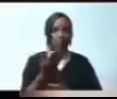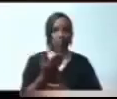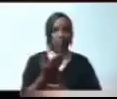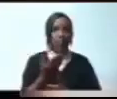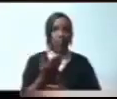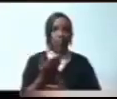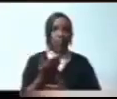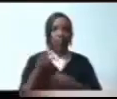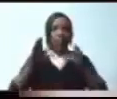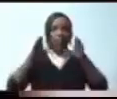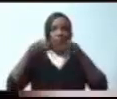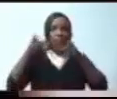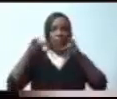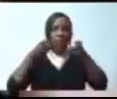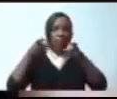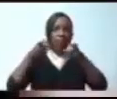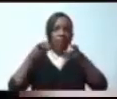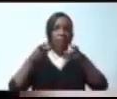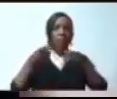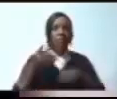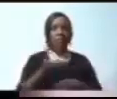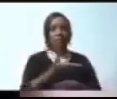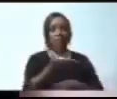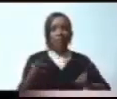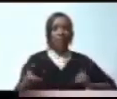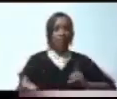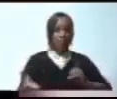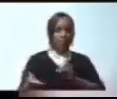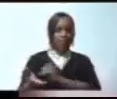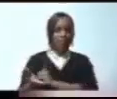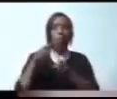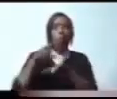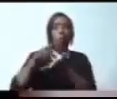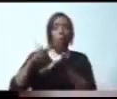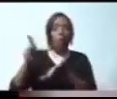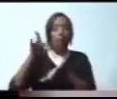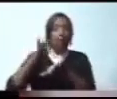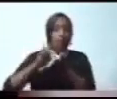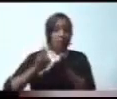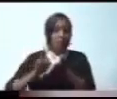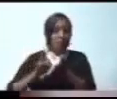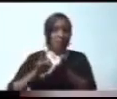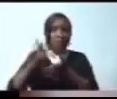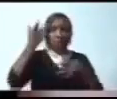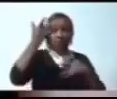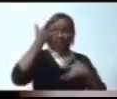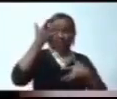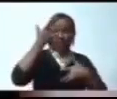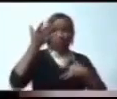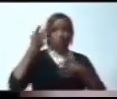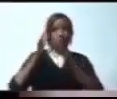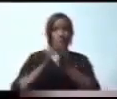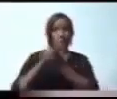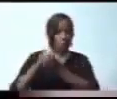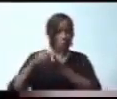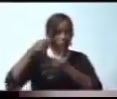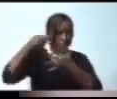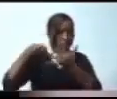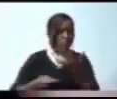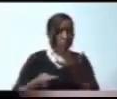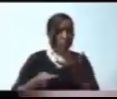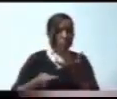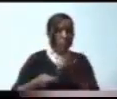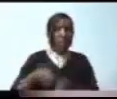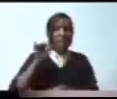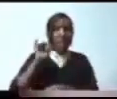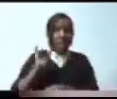sintonizan a través de la magia de las plataformas digitales. Señores, de lo que necesita la niña de Heidi, que sus padres